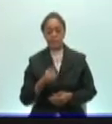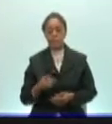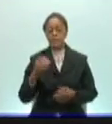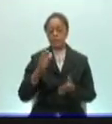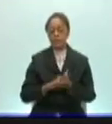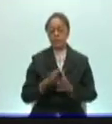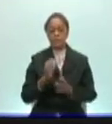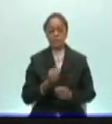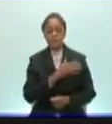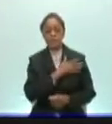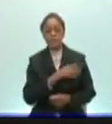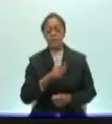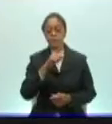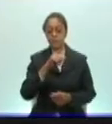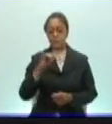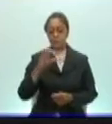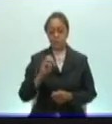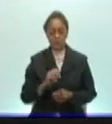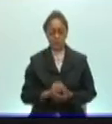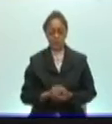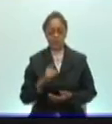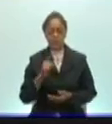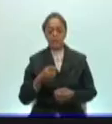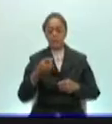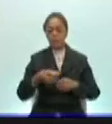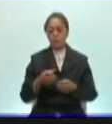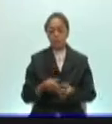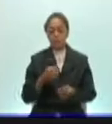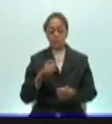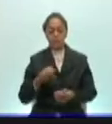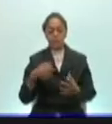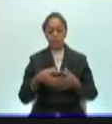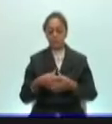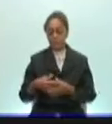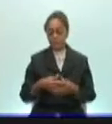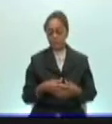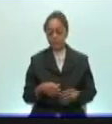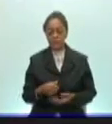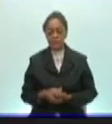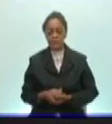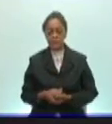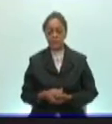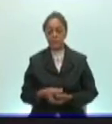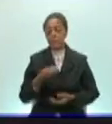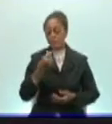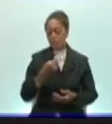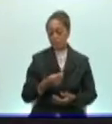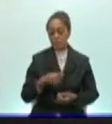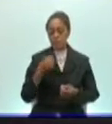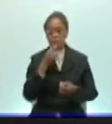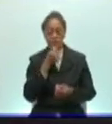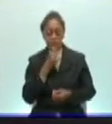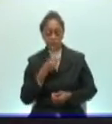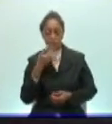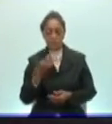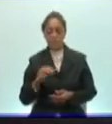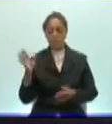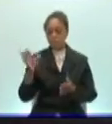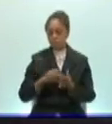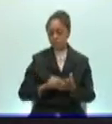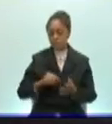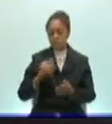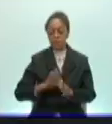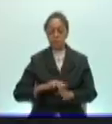del 60 desde el mismo Consejo Nacional de Seguridad norteamericano. La cuota azucarera sería suspendida